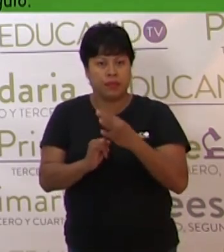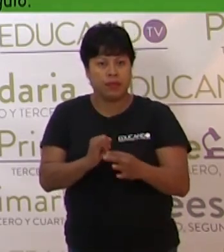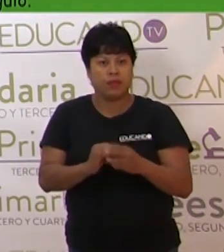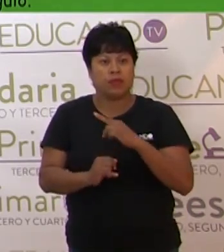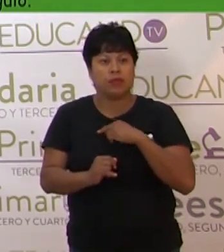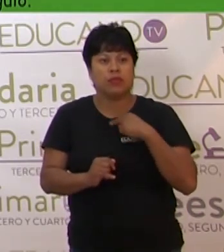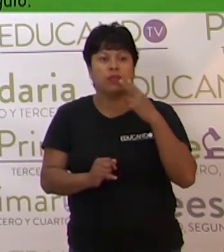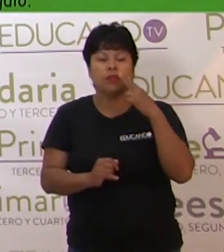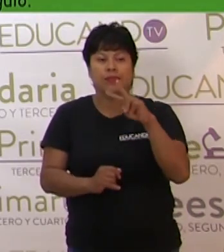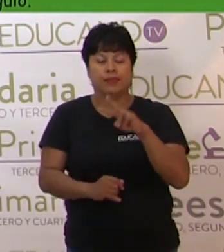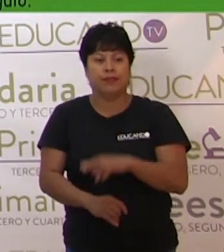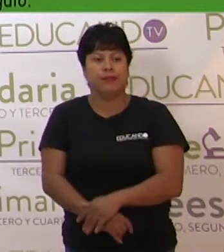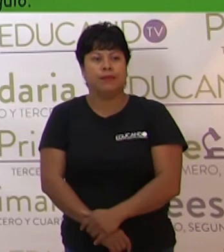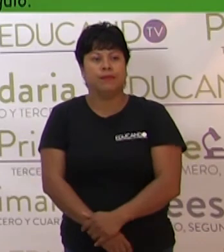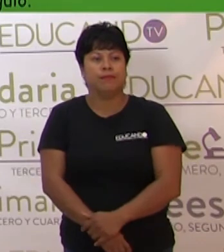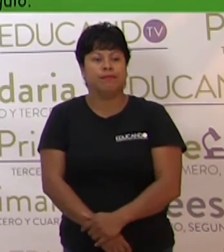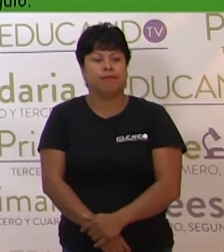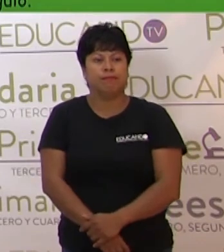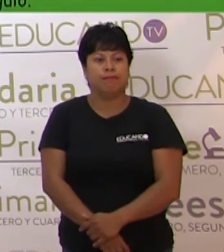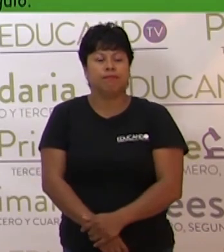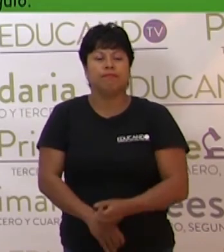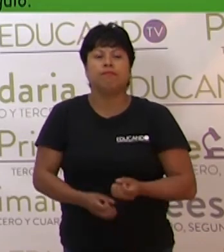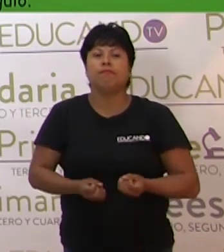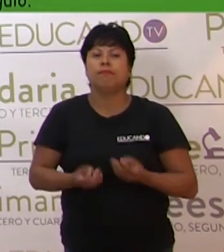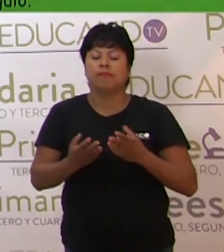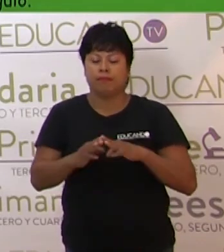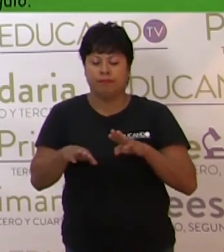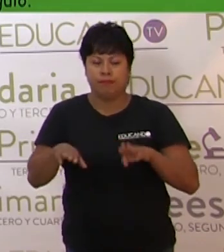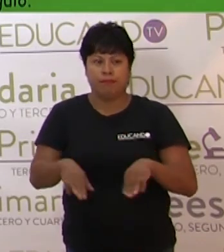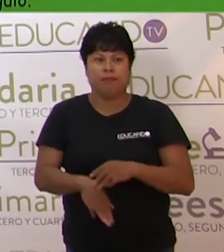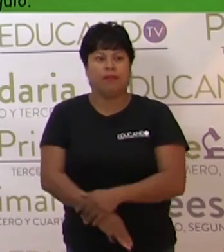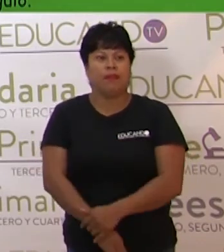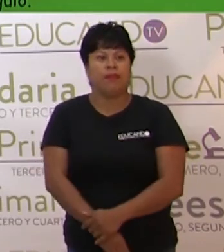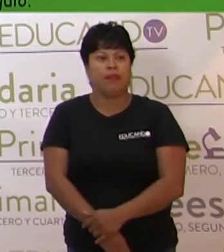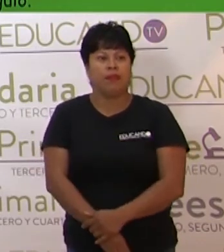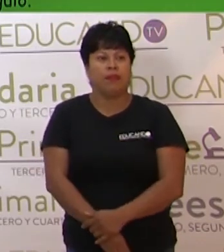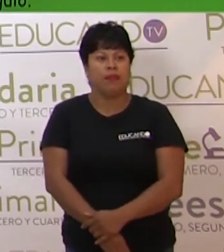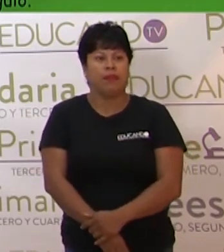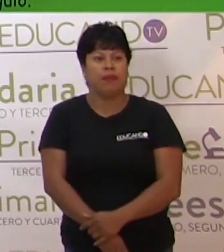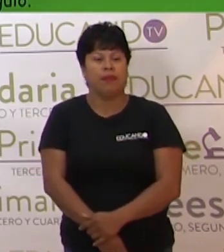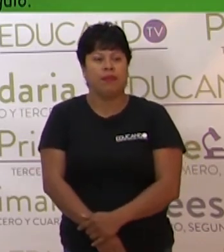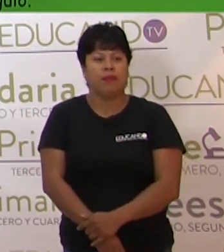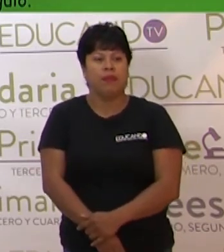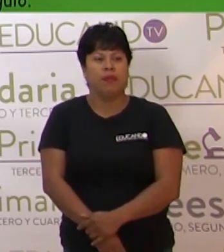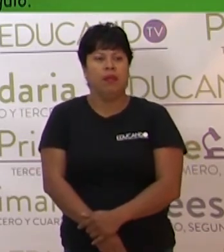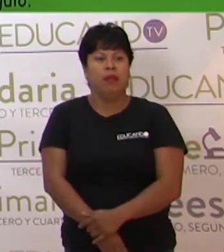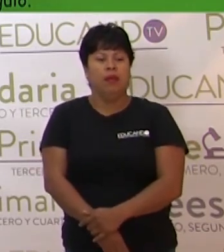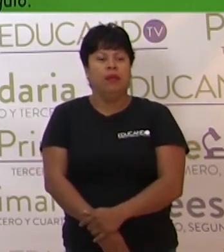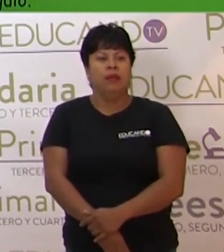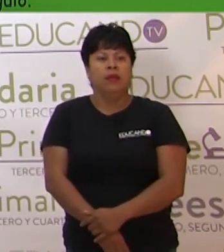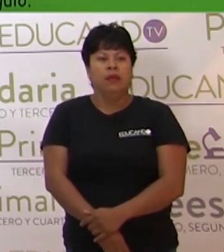a ver cuánto mide el ángulo